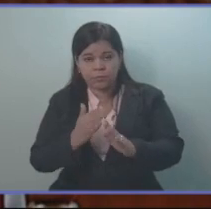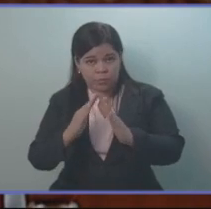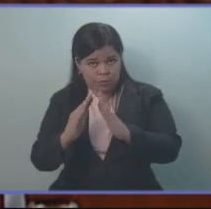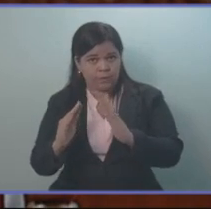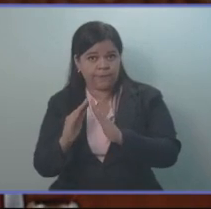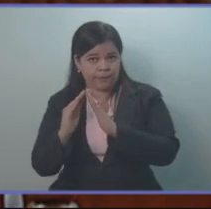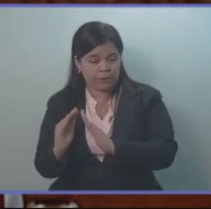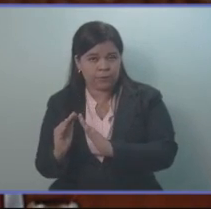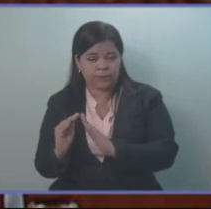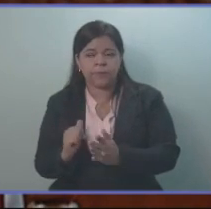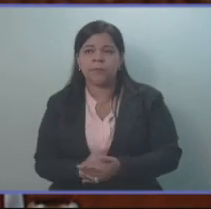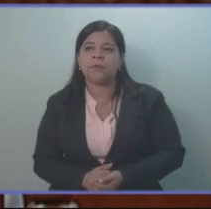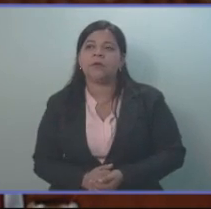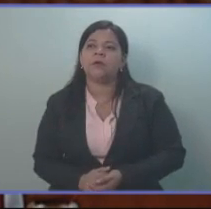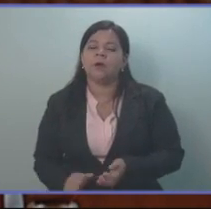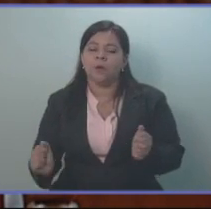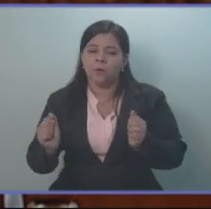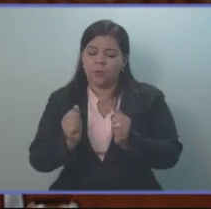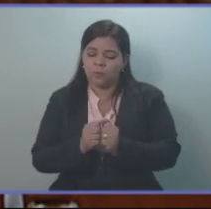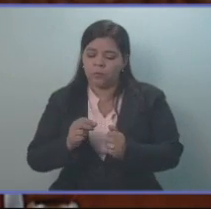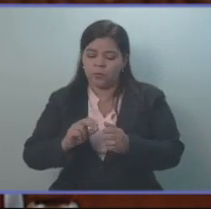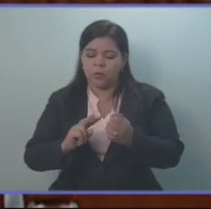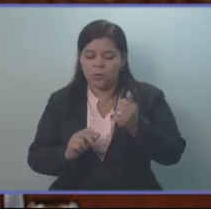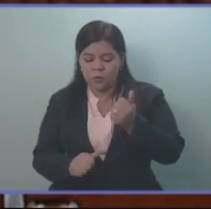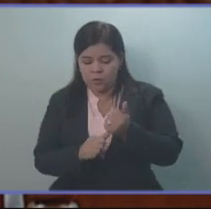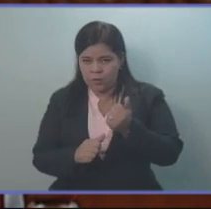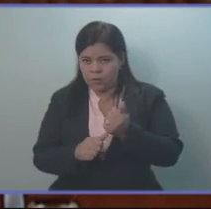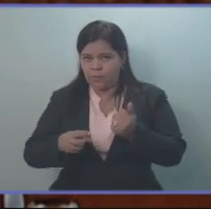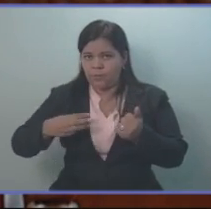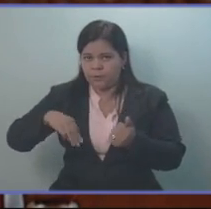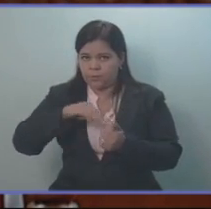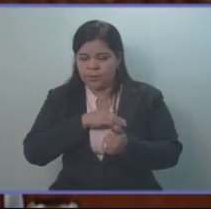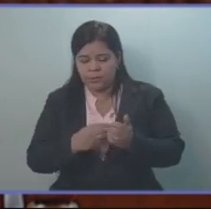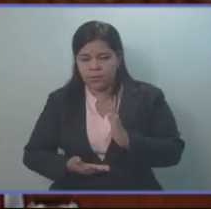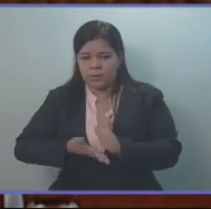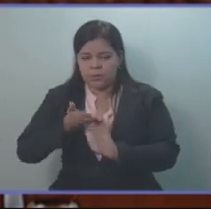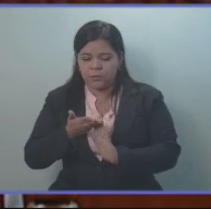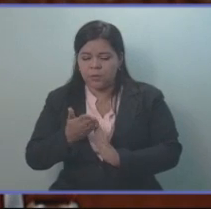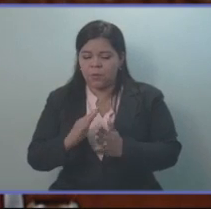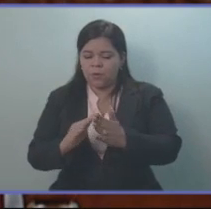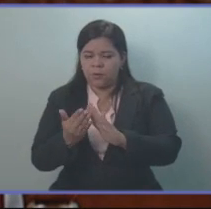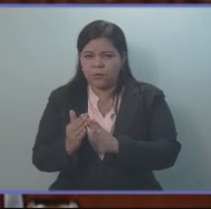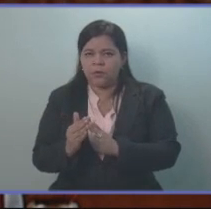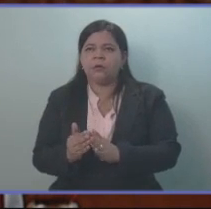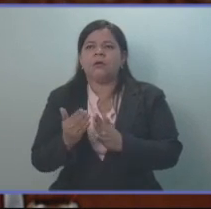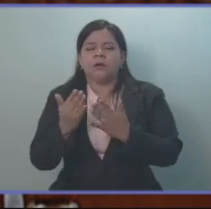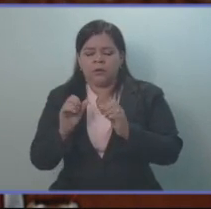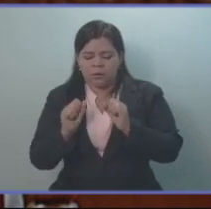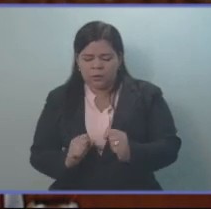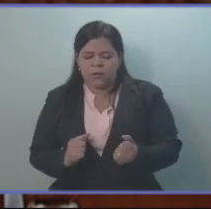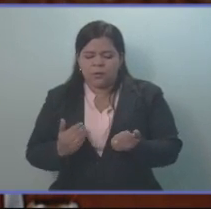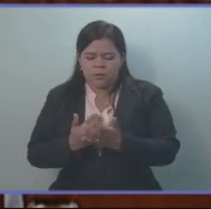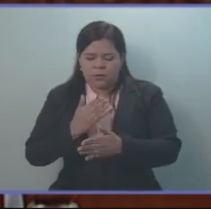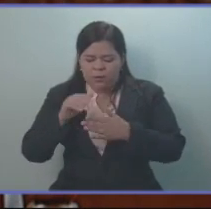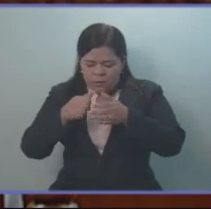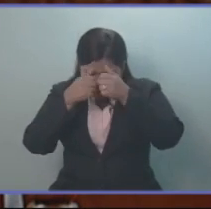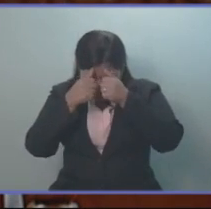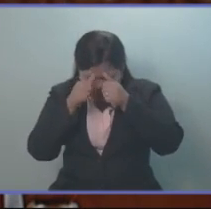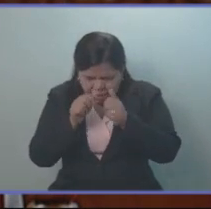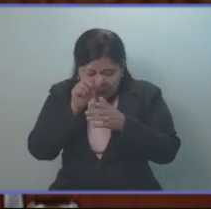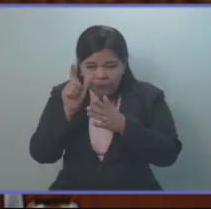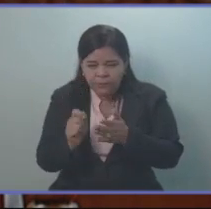Desarrollo Urbano, a través del Viceministerio de Vivienda y Desarrollo Urbano, será la contraparte directa de la Agencia Italiana